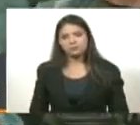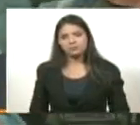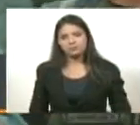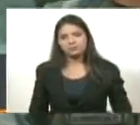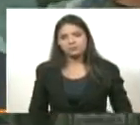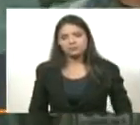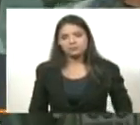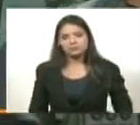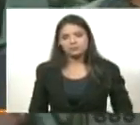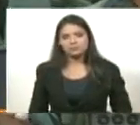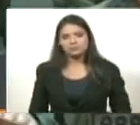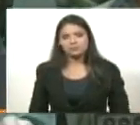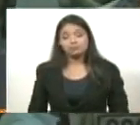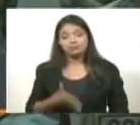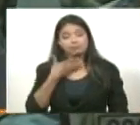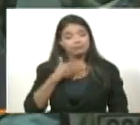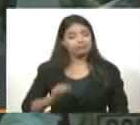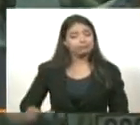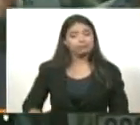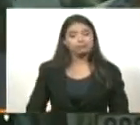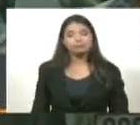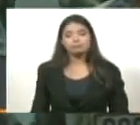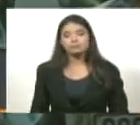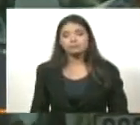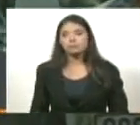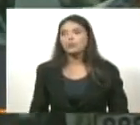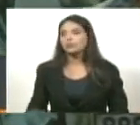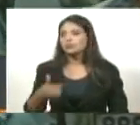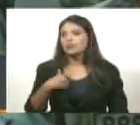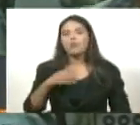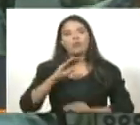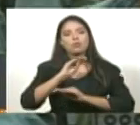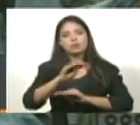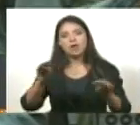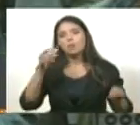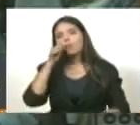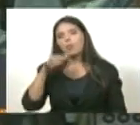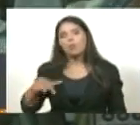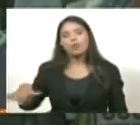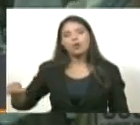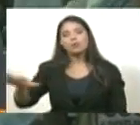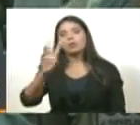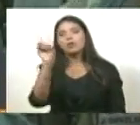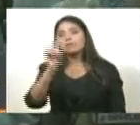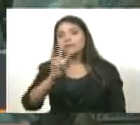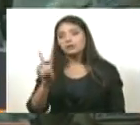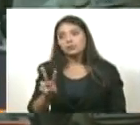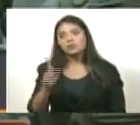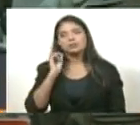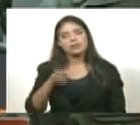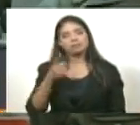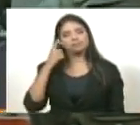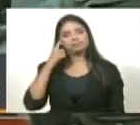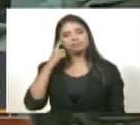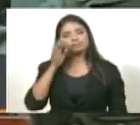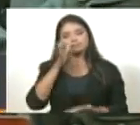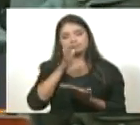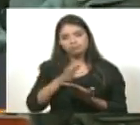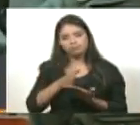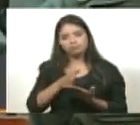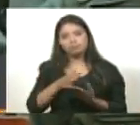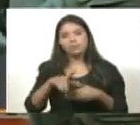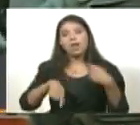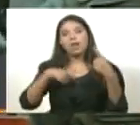Lo rechazamos por completo. Yo llamo al pueblo de Venezuela a la sensatez para que